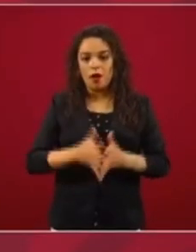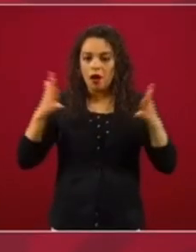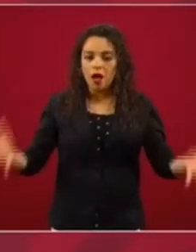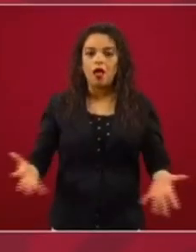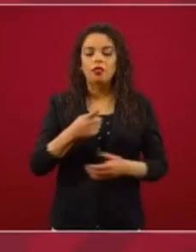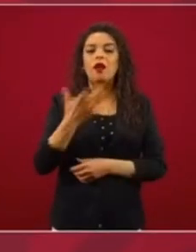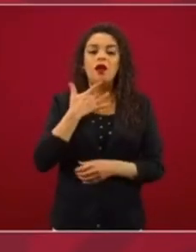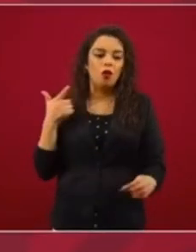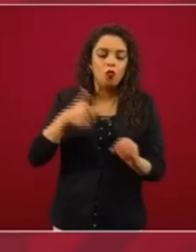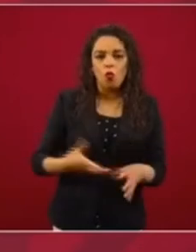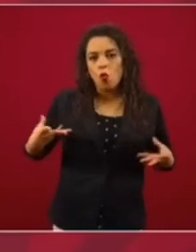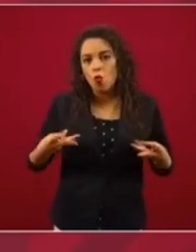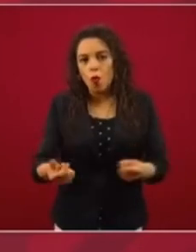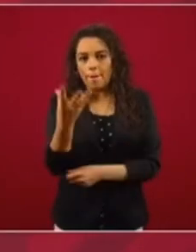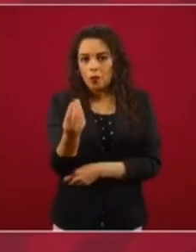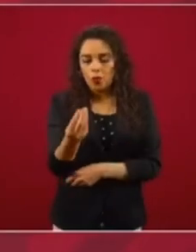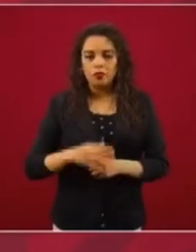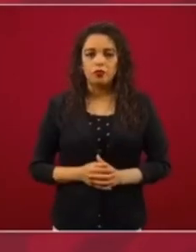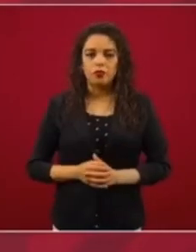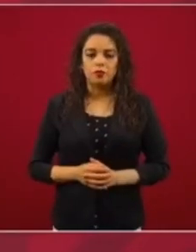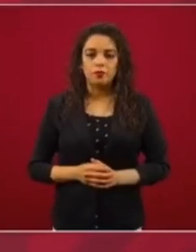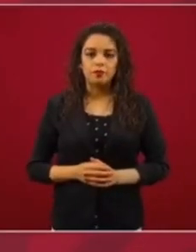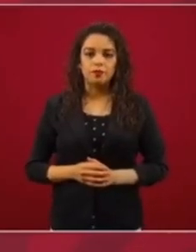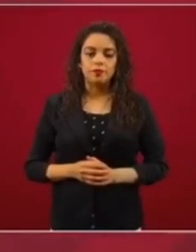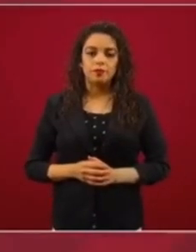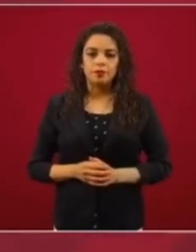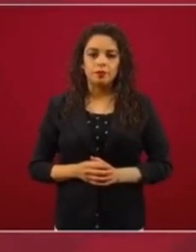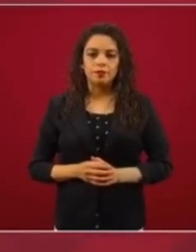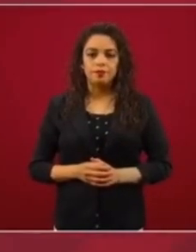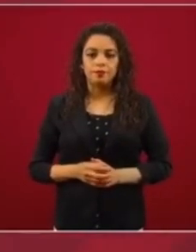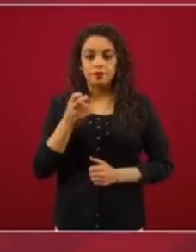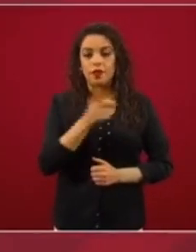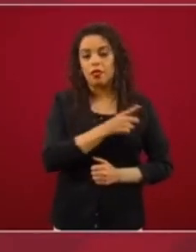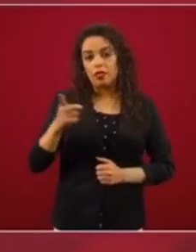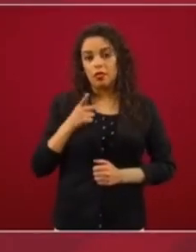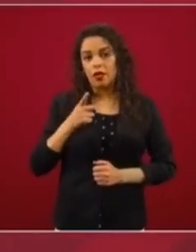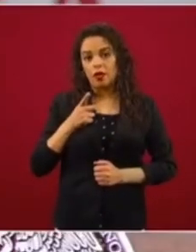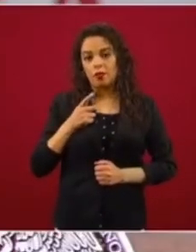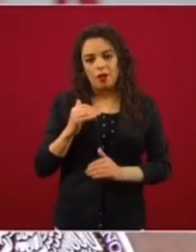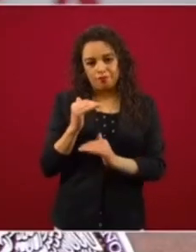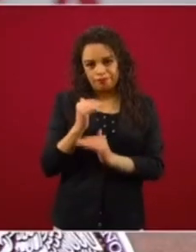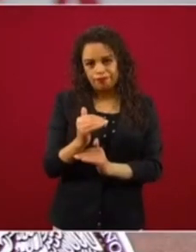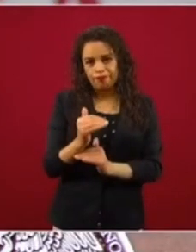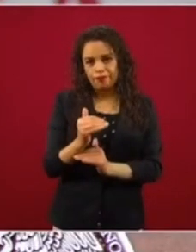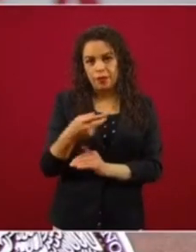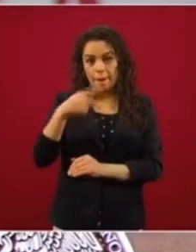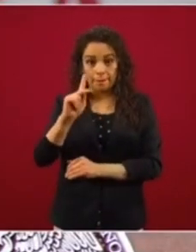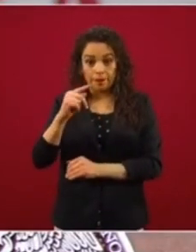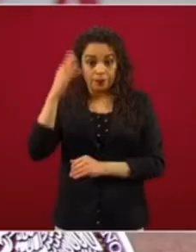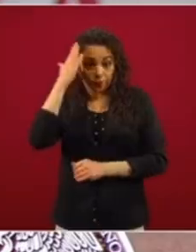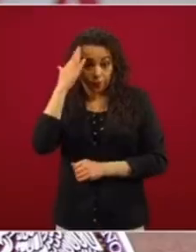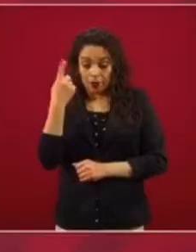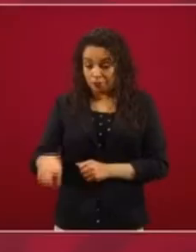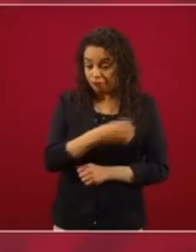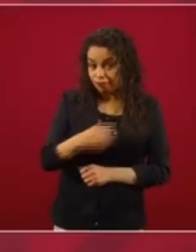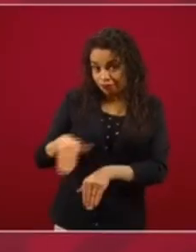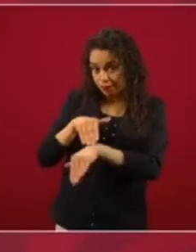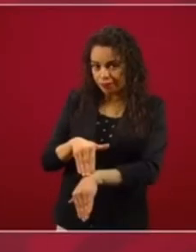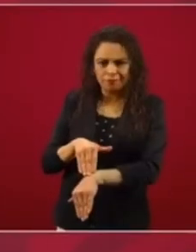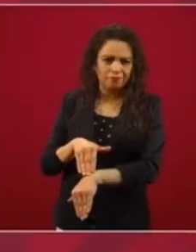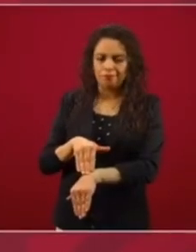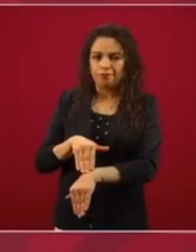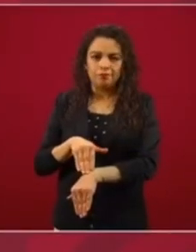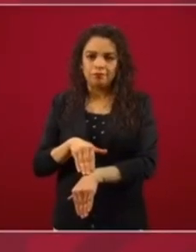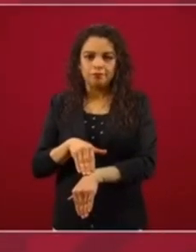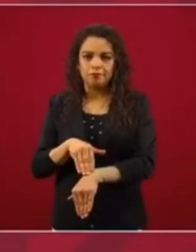gasolina, pues deben de limitarse, pero no por mandato de la autoridad, sino porque tenemos